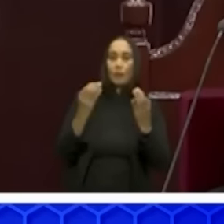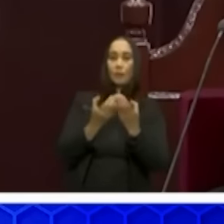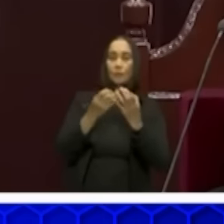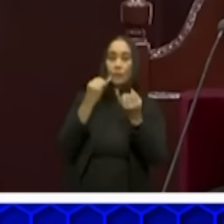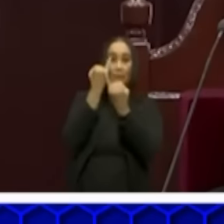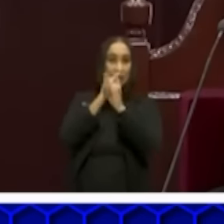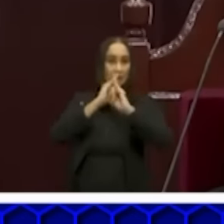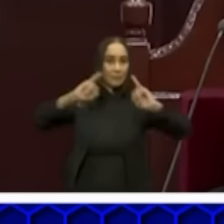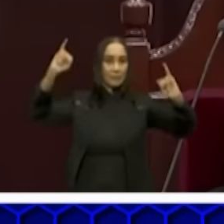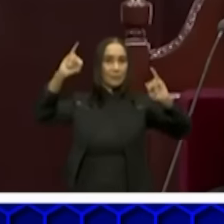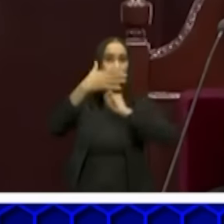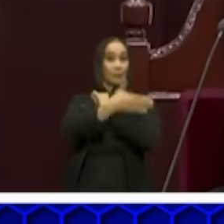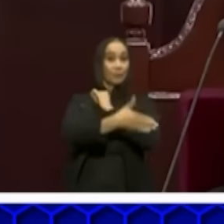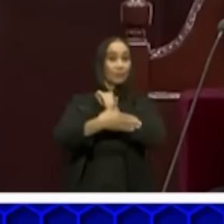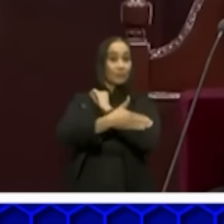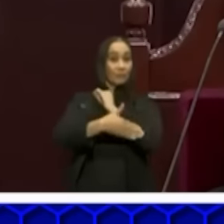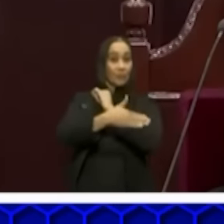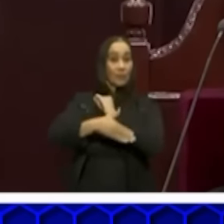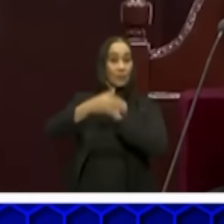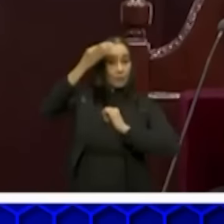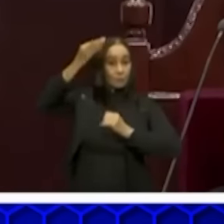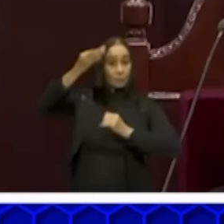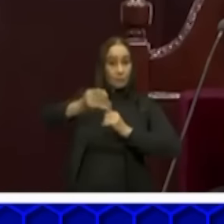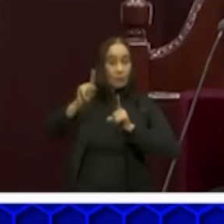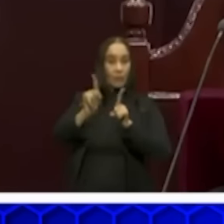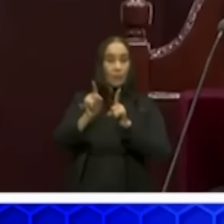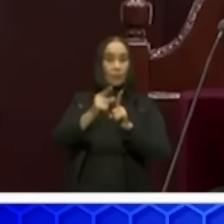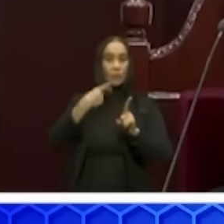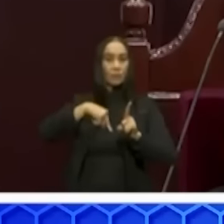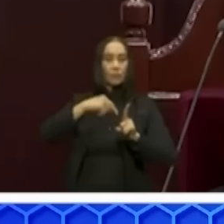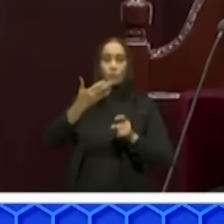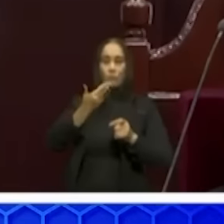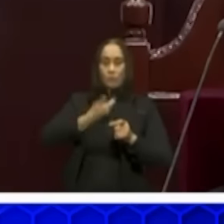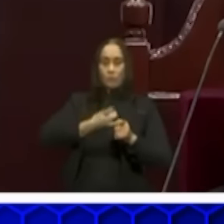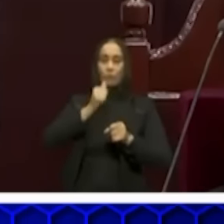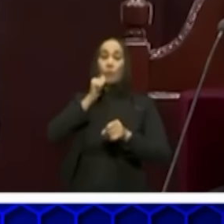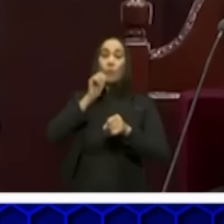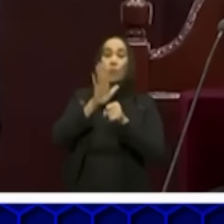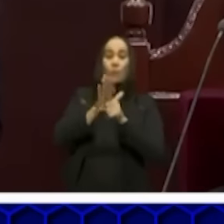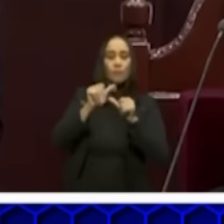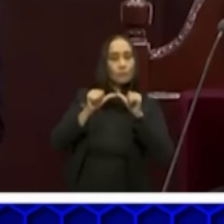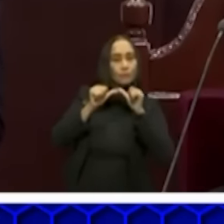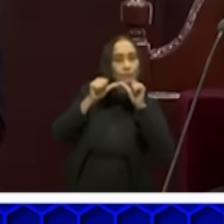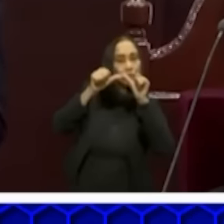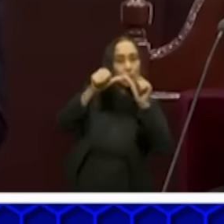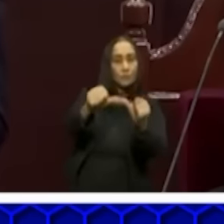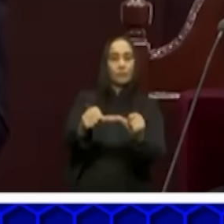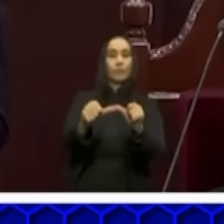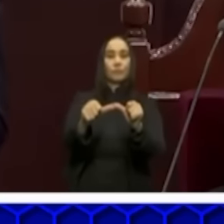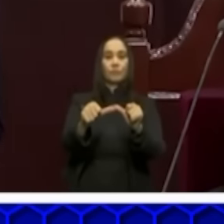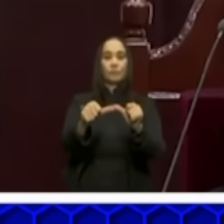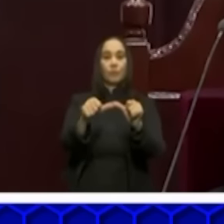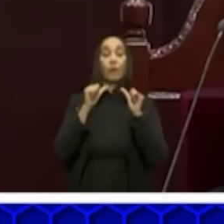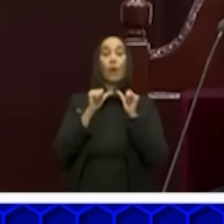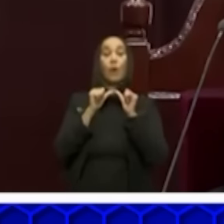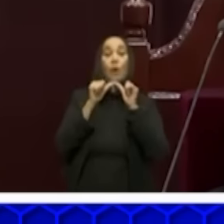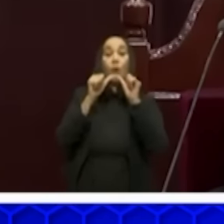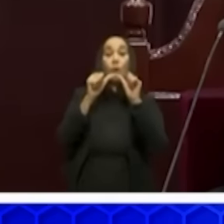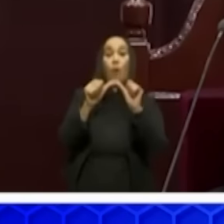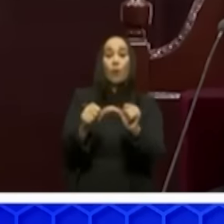el acto estuvo excelente y yo pienso que el discurso para mí tuvo esas virtudes otro logro